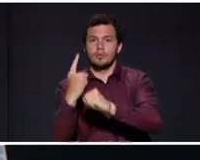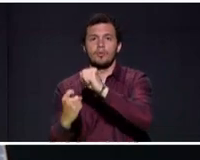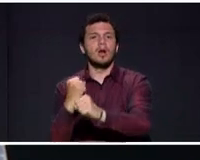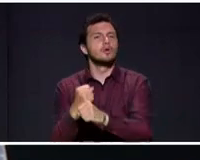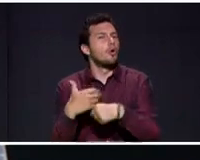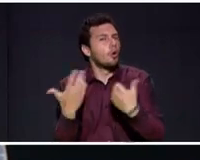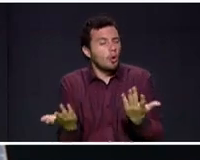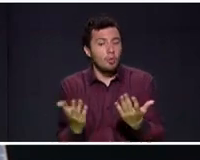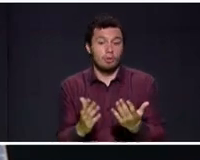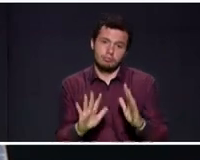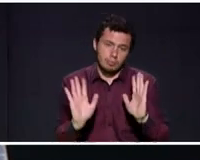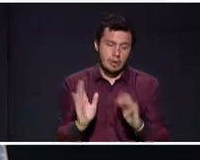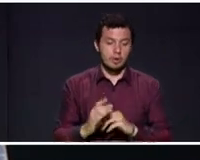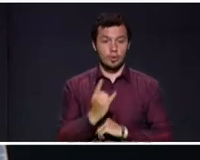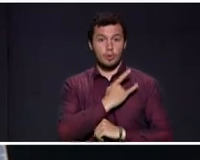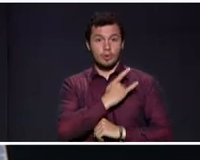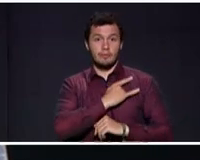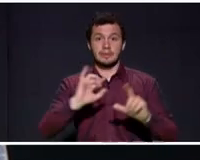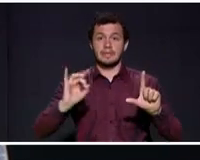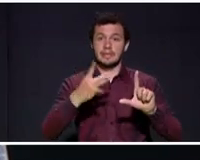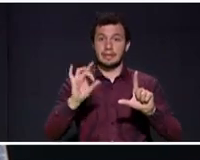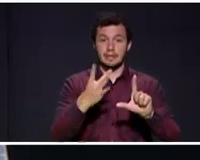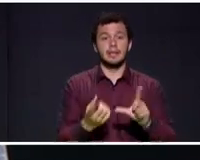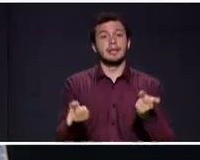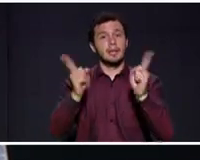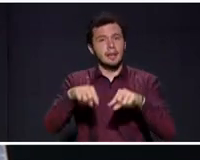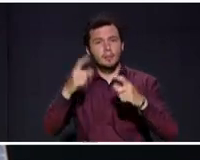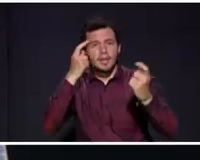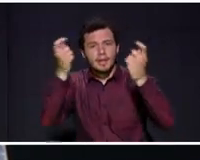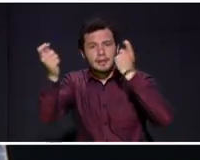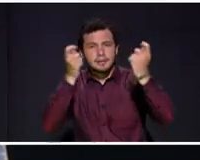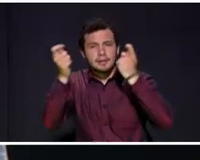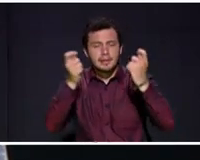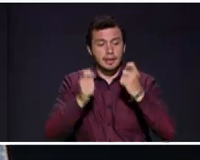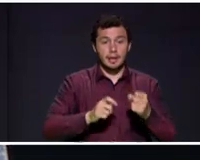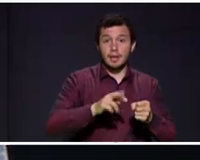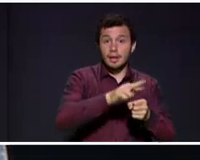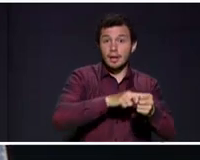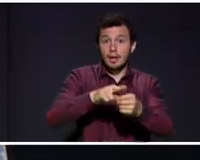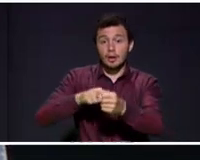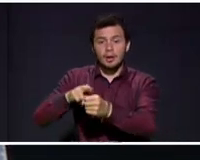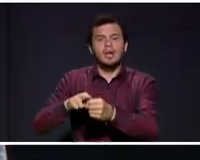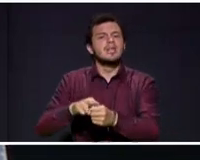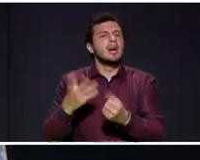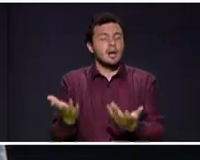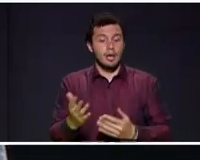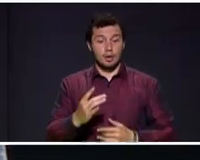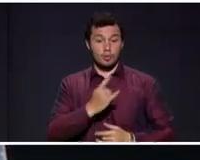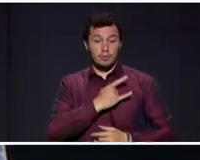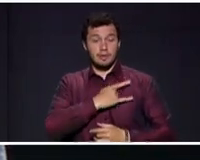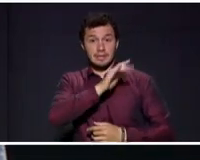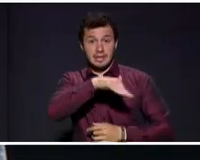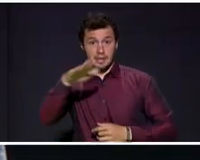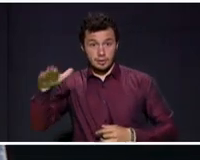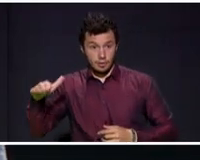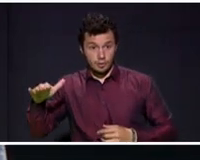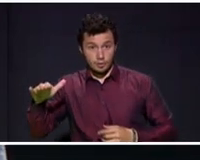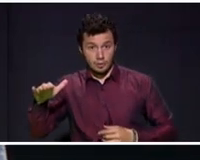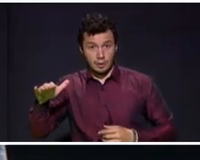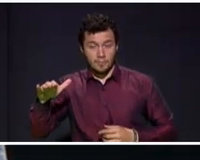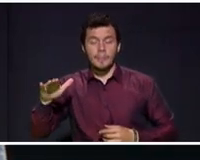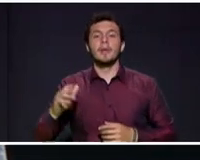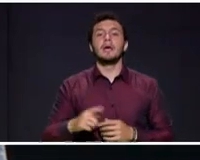digital también con una gran estrategia de regionalizar la universidad de antioquia el politécnico y el tecnológico de